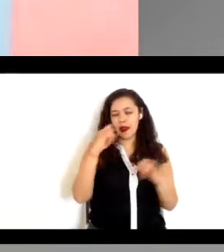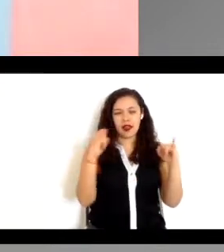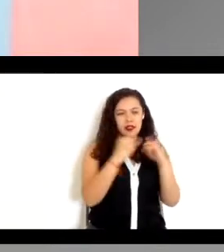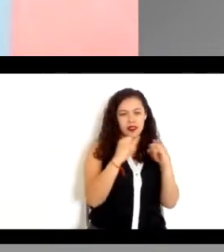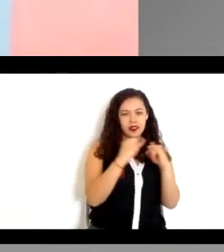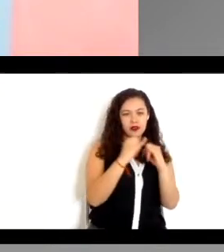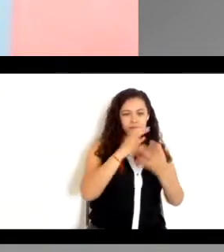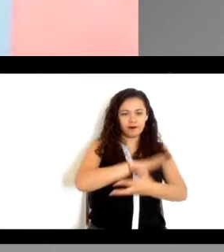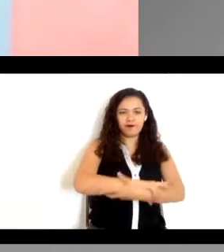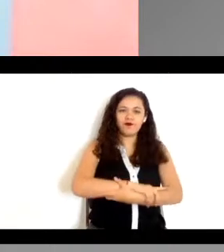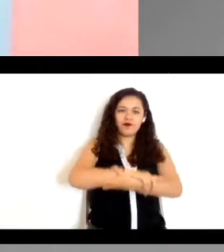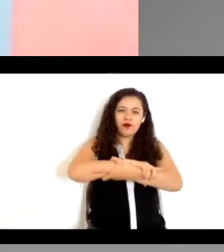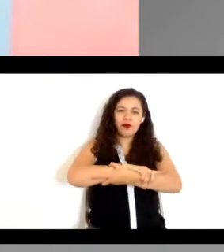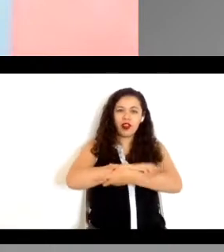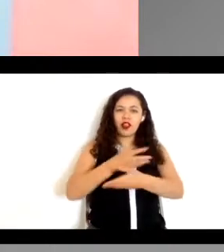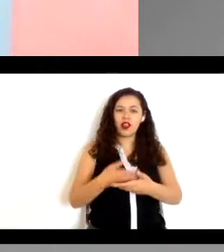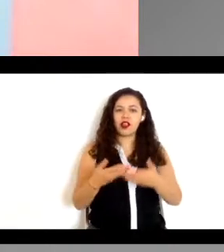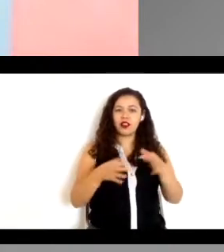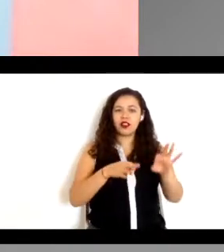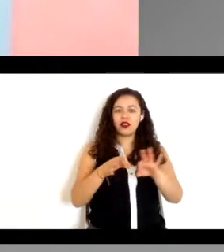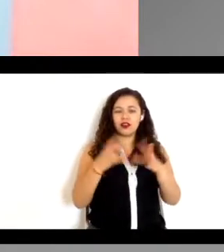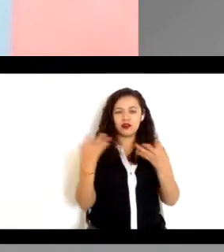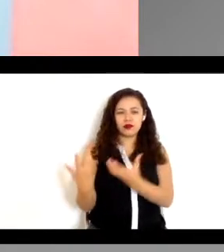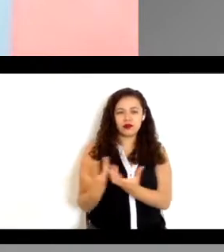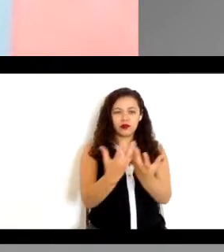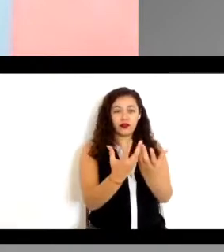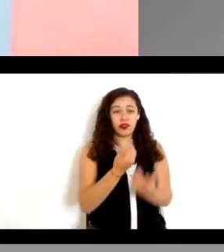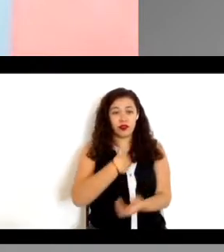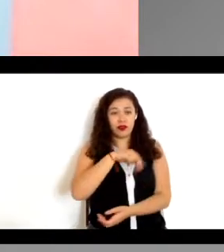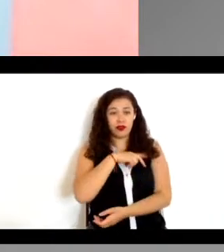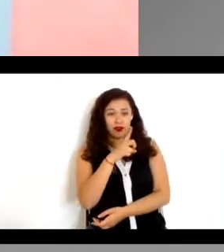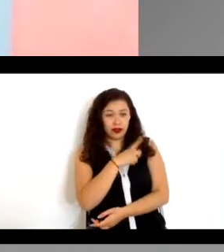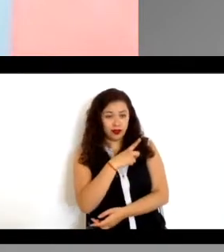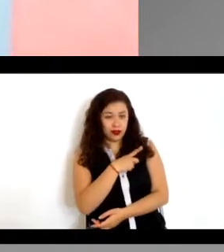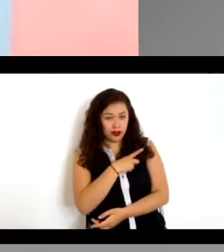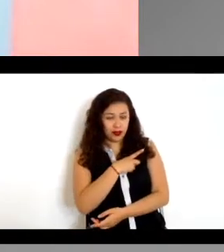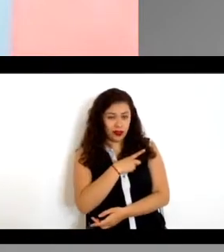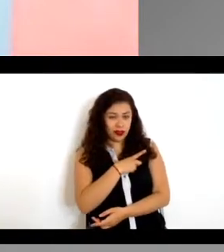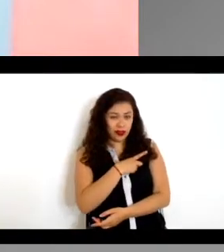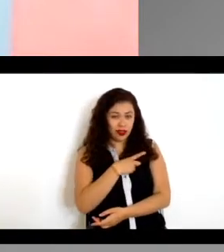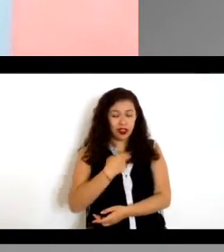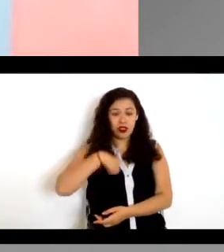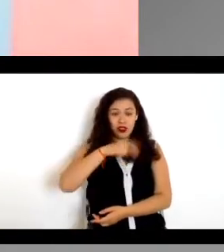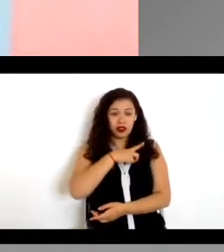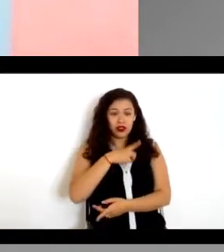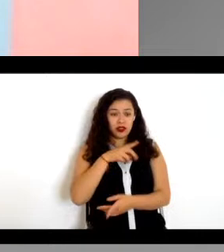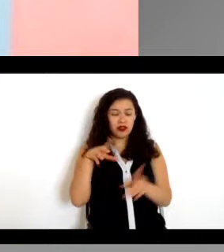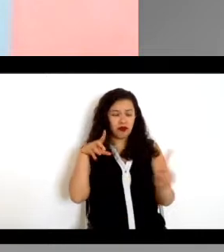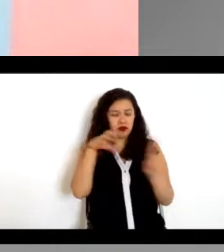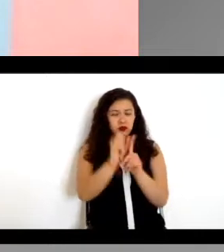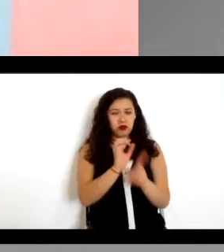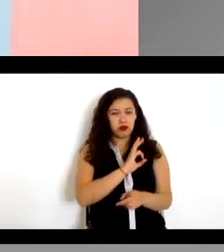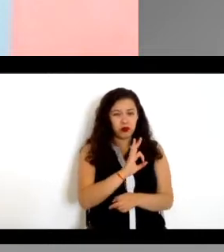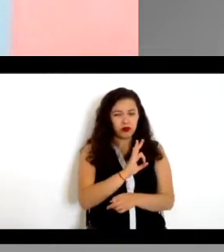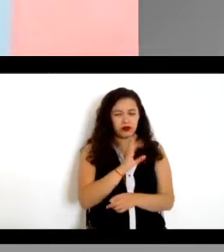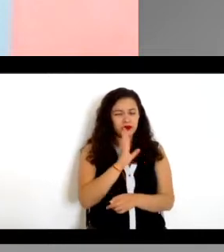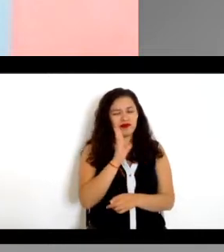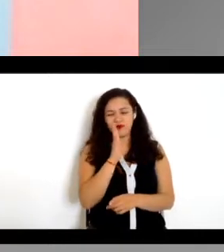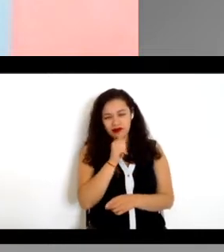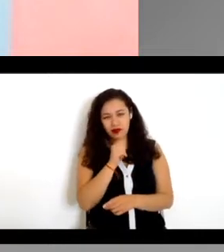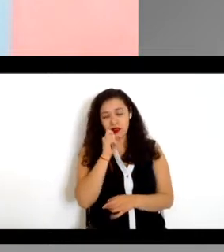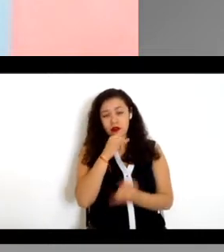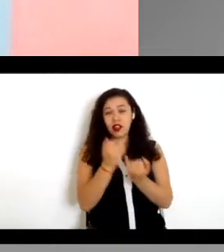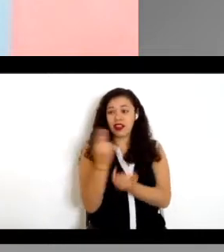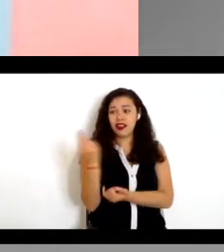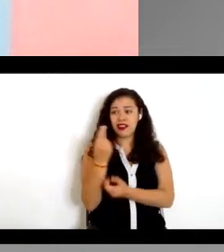alianza en este trabajo colectivo. No vamos solos ni tampoco podemos funcionar en soledad, más sí con este cúmulo de necesidades. También